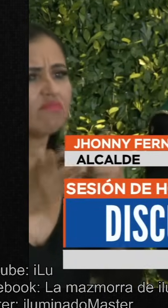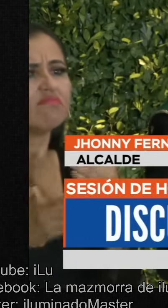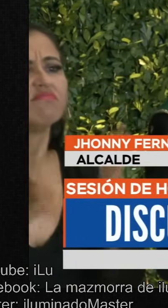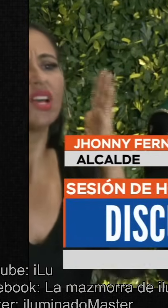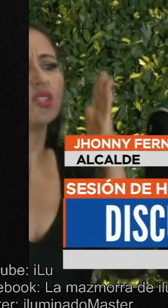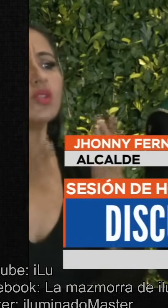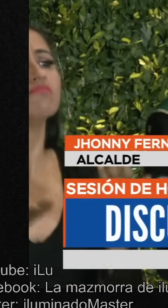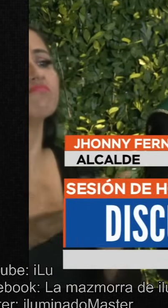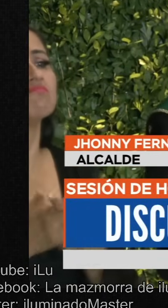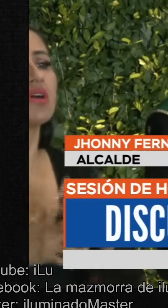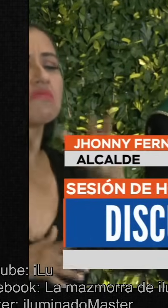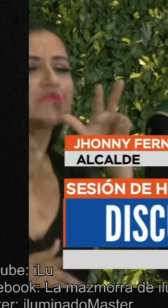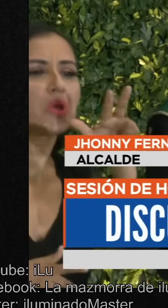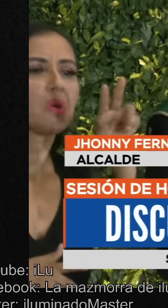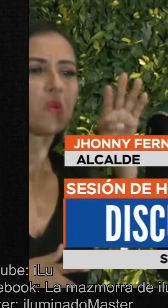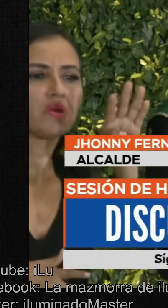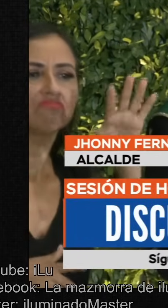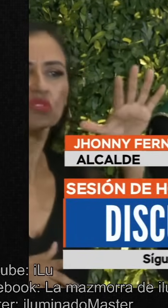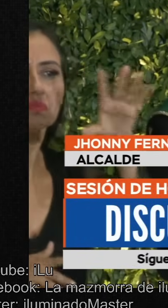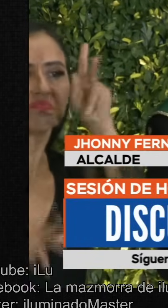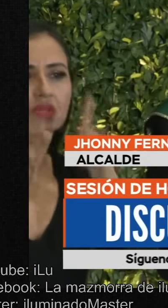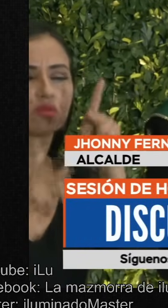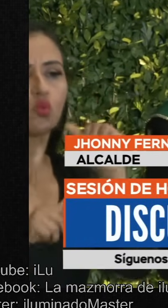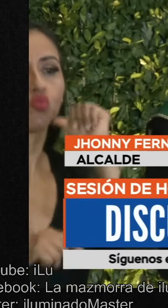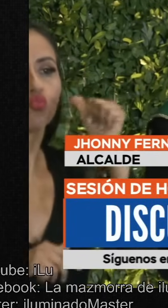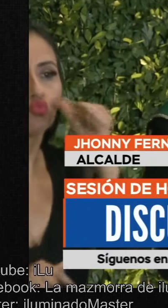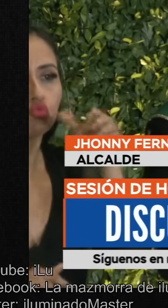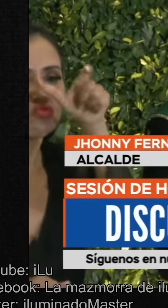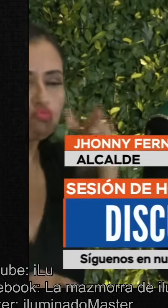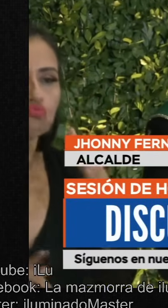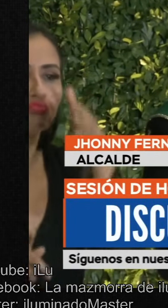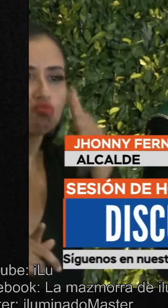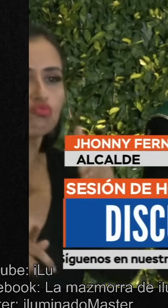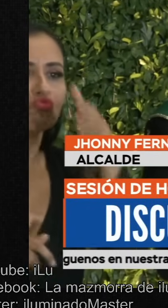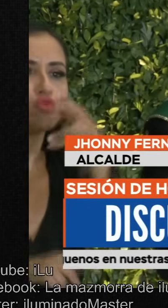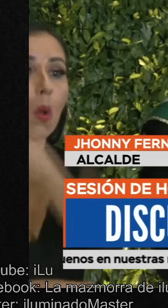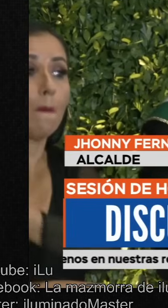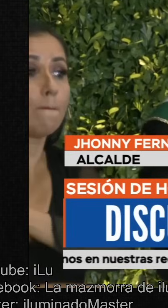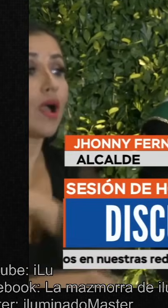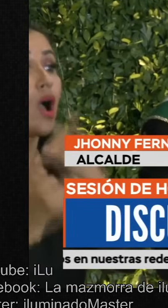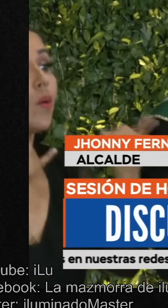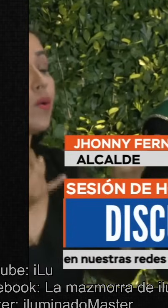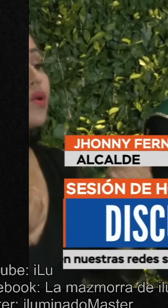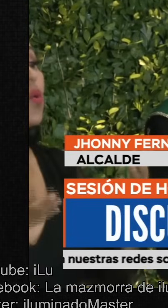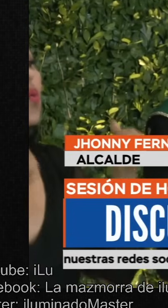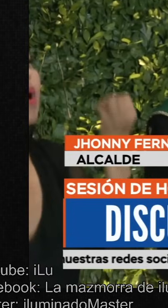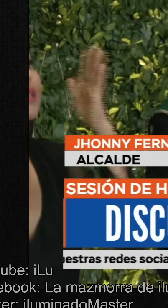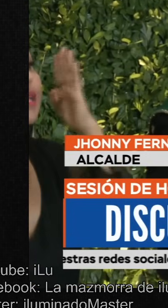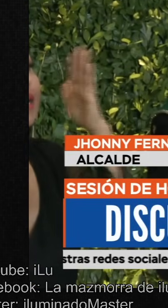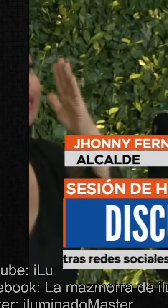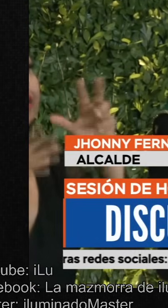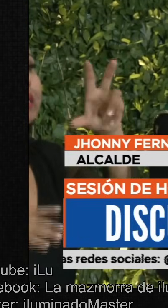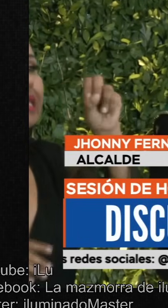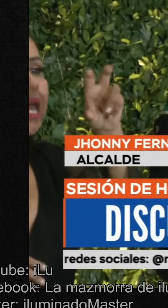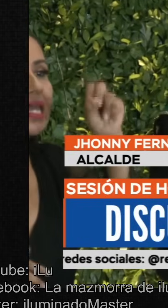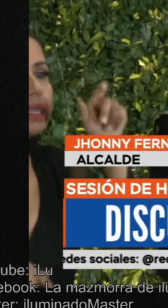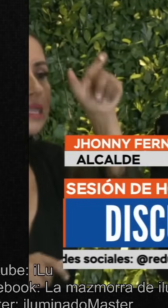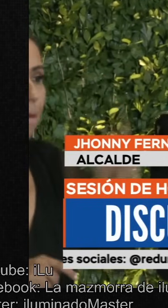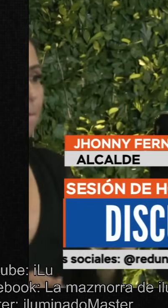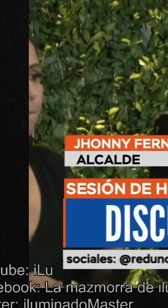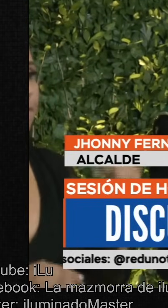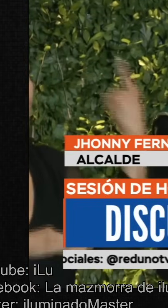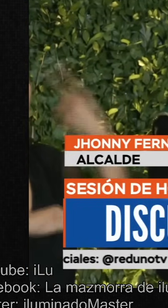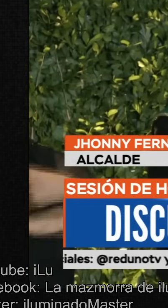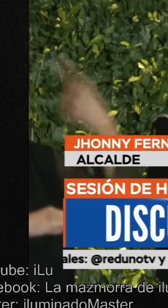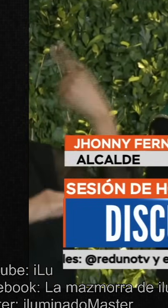Atendían entre 4 o 5 personas por día cada uno de los hospitales. Ahora atendemos 30 pacientes por